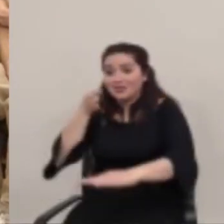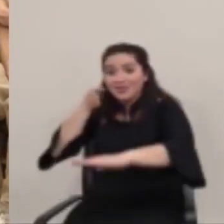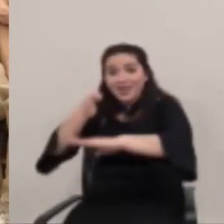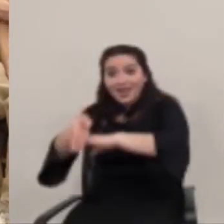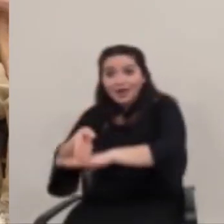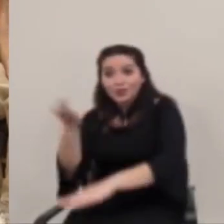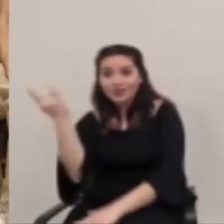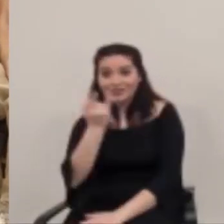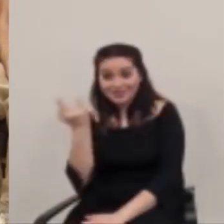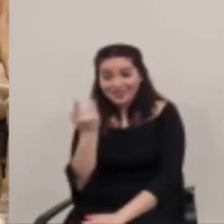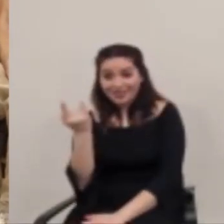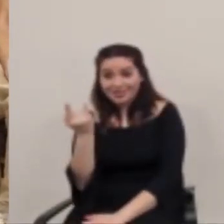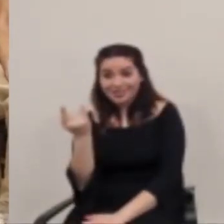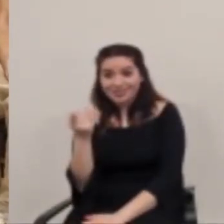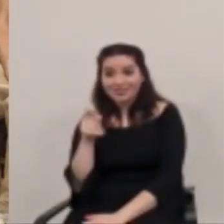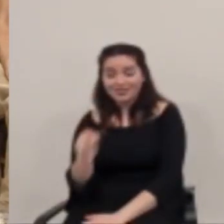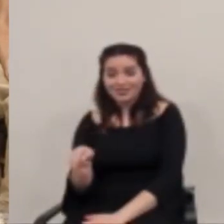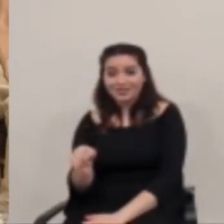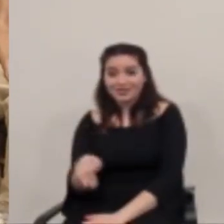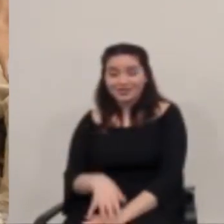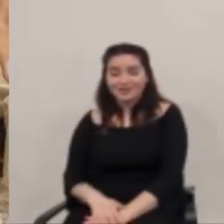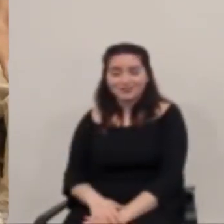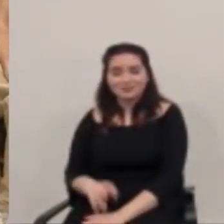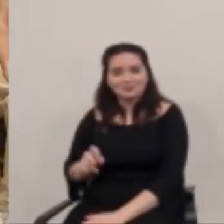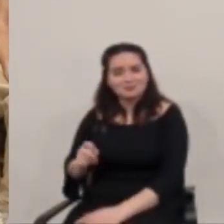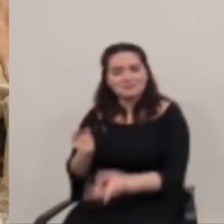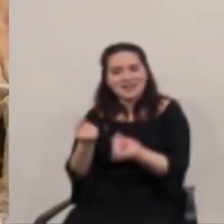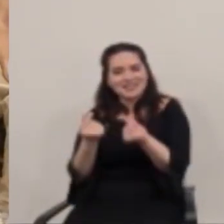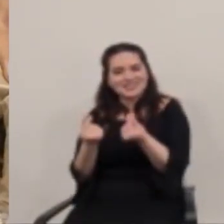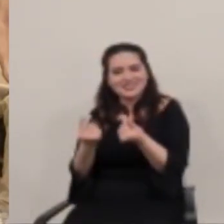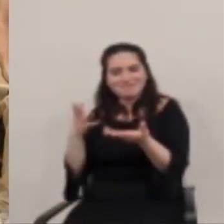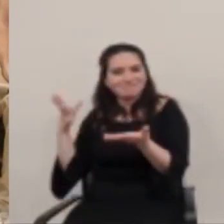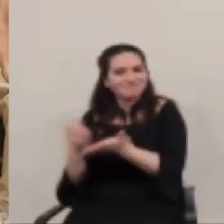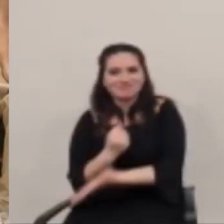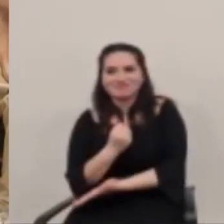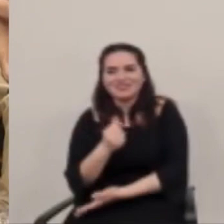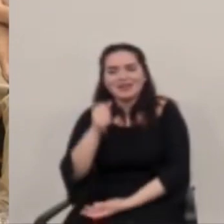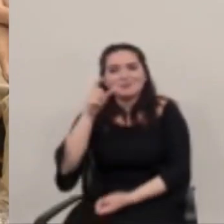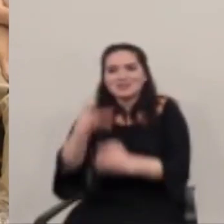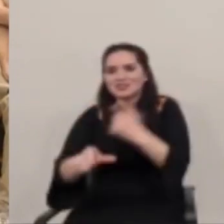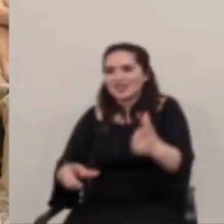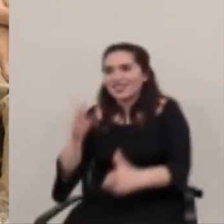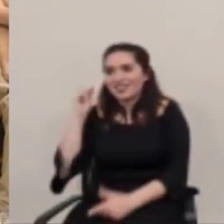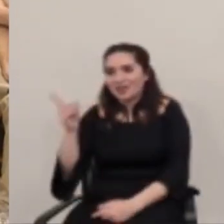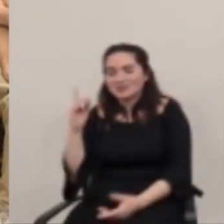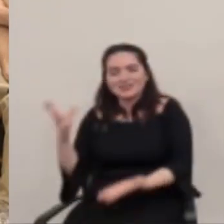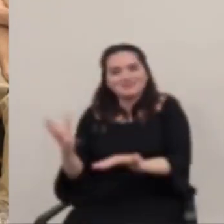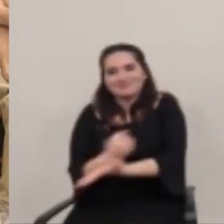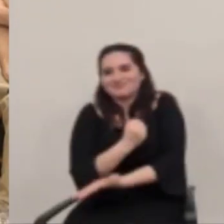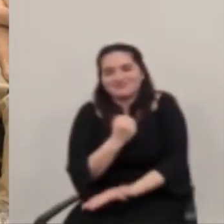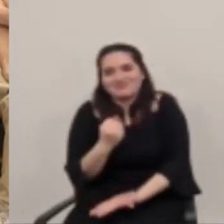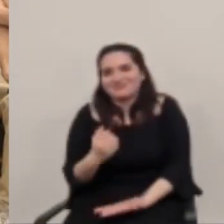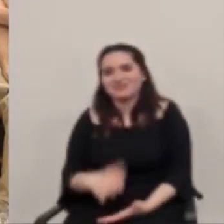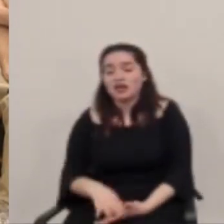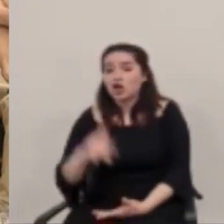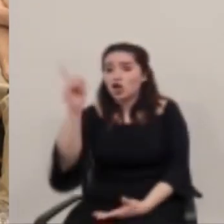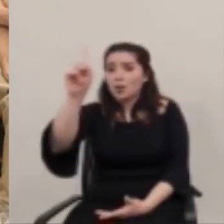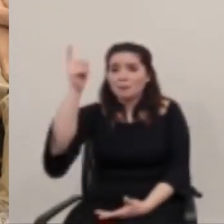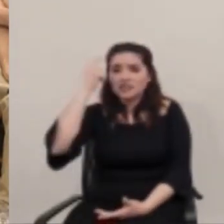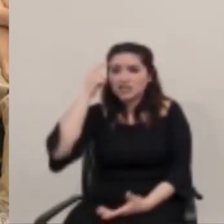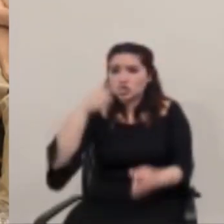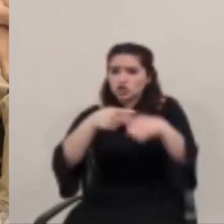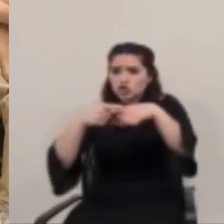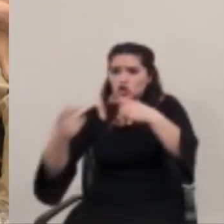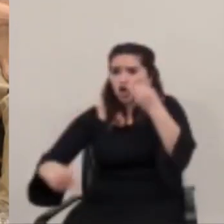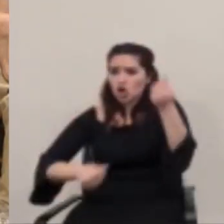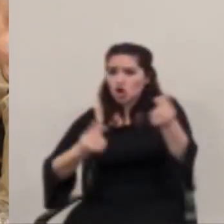universidad es un mini Everest para mucha gente en situación de discapacidad. Ni siquiera estoy pensando en lo socioeconómico, porque cuando hablamos de